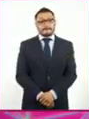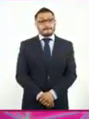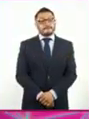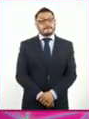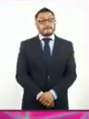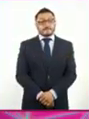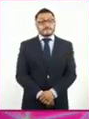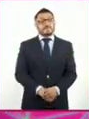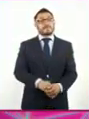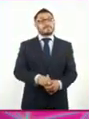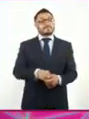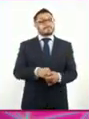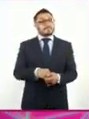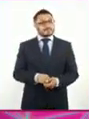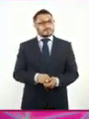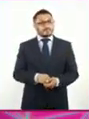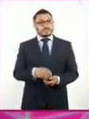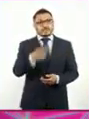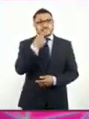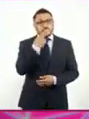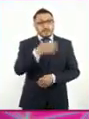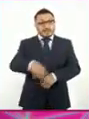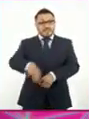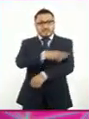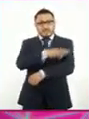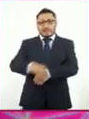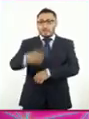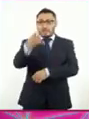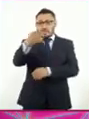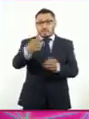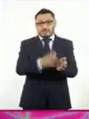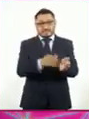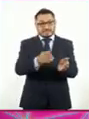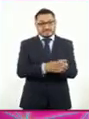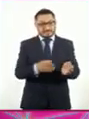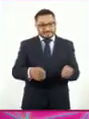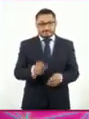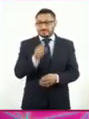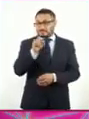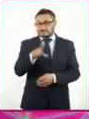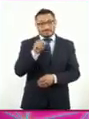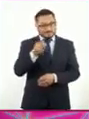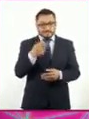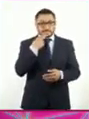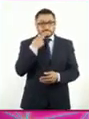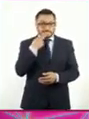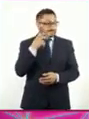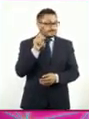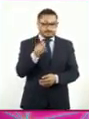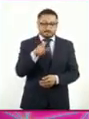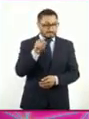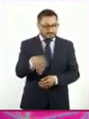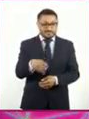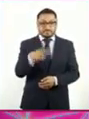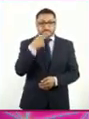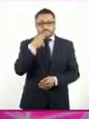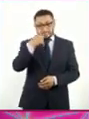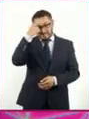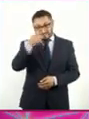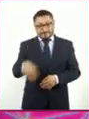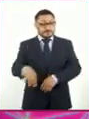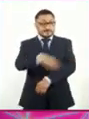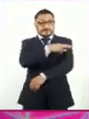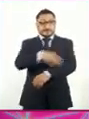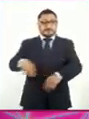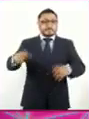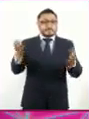Tomaremos como referencia la medida de una de las hojas, de las mismas que utilizamos para formar